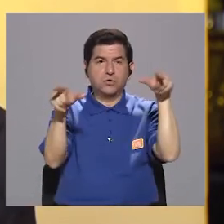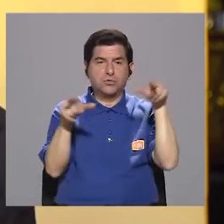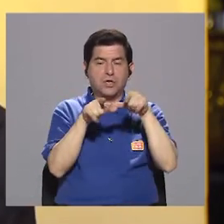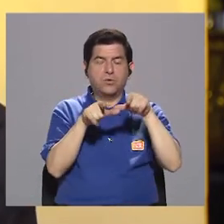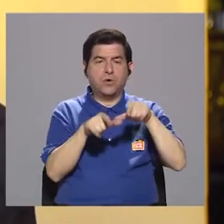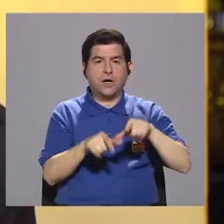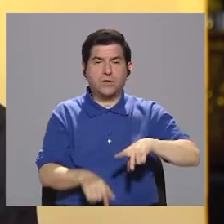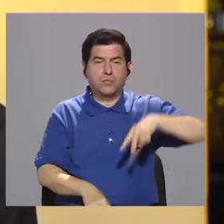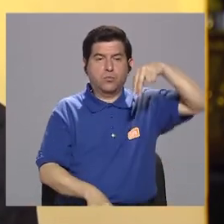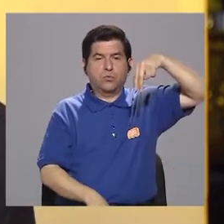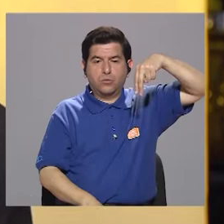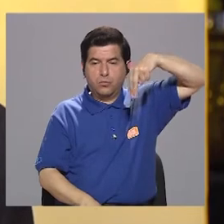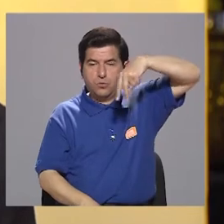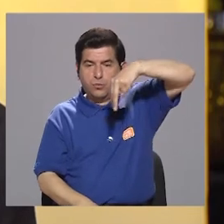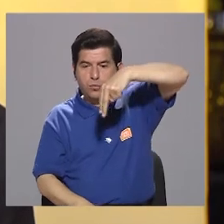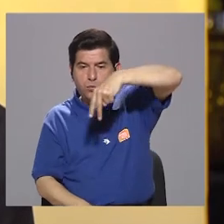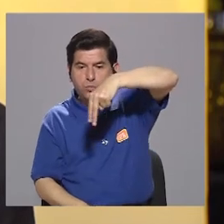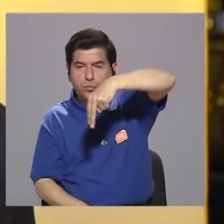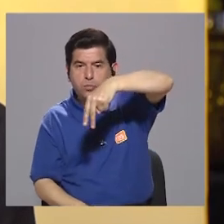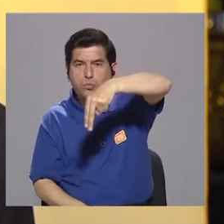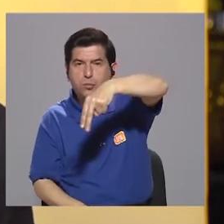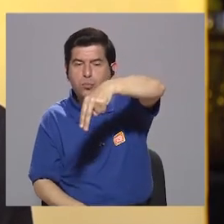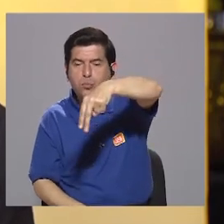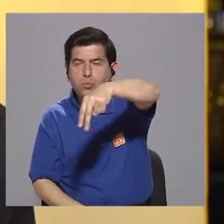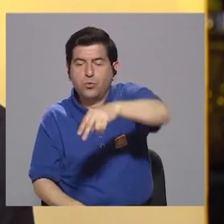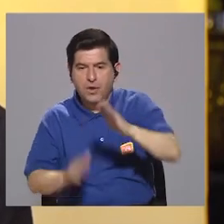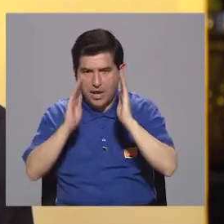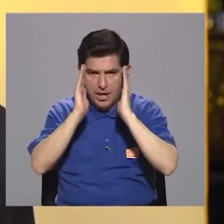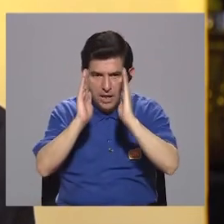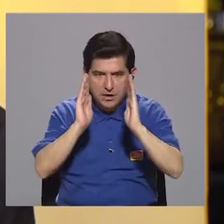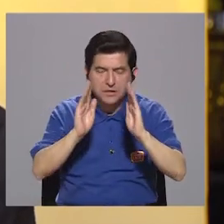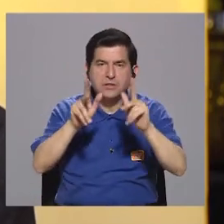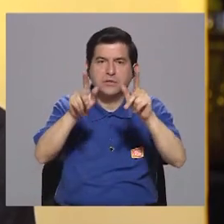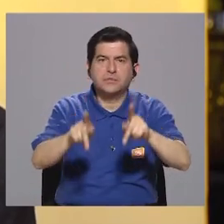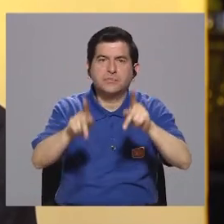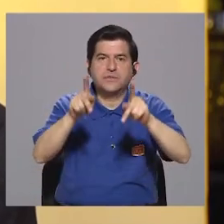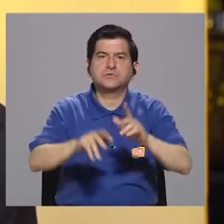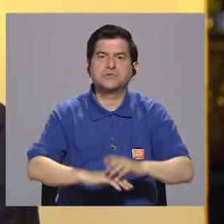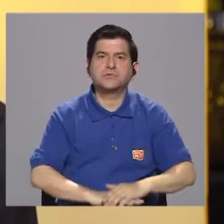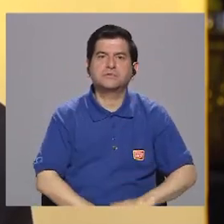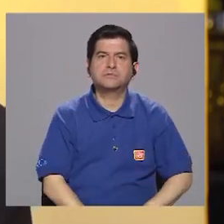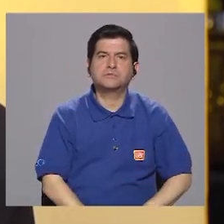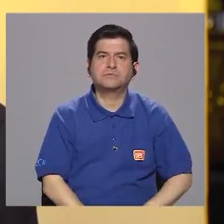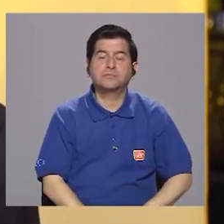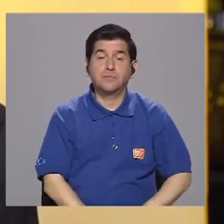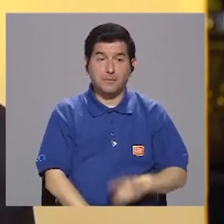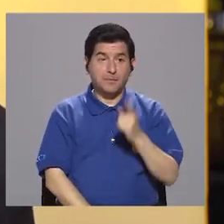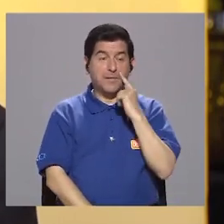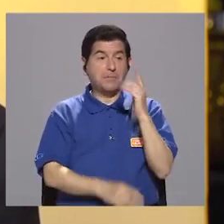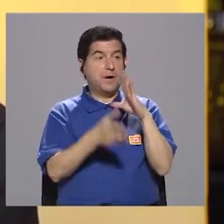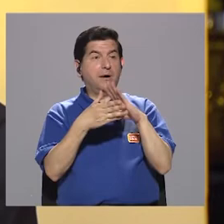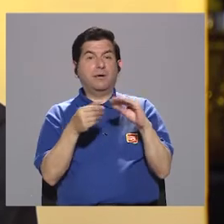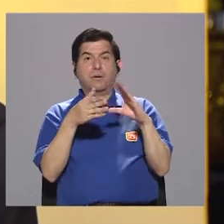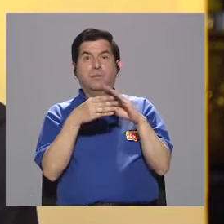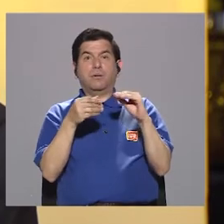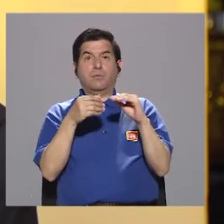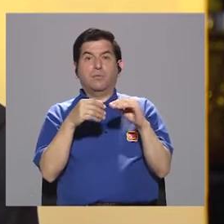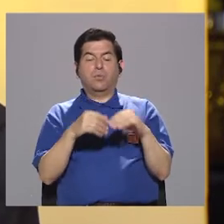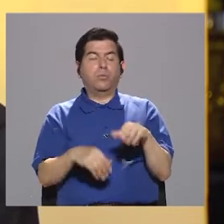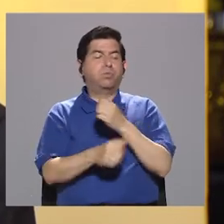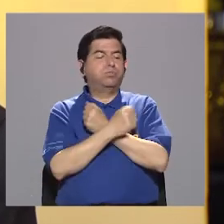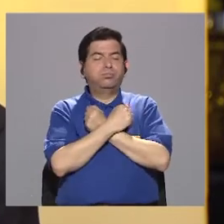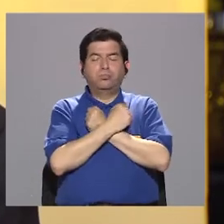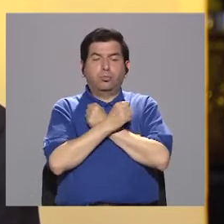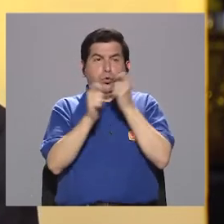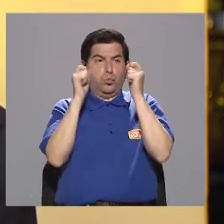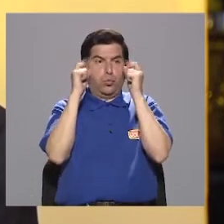estaba, siendo presidente, para ir a atender a ese jugador. Papá siempre me lo contaba con gran